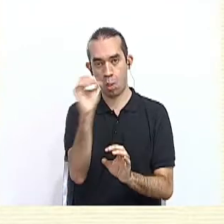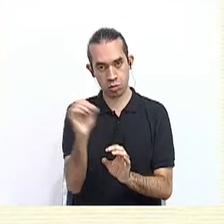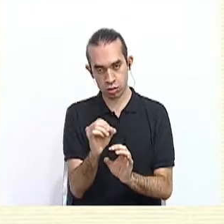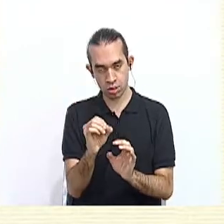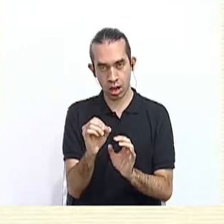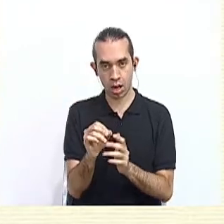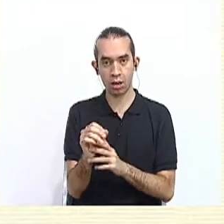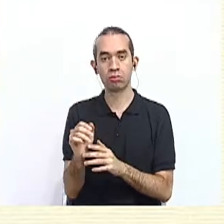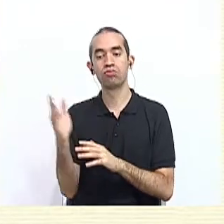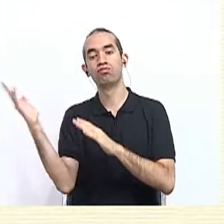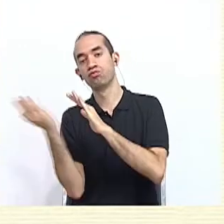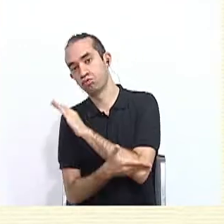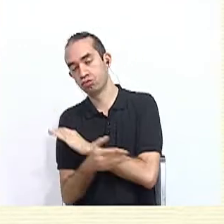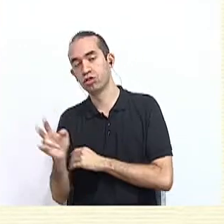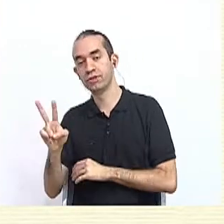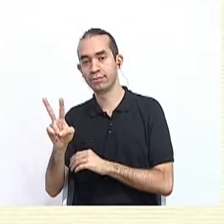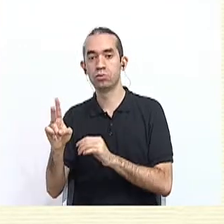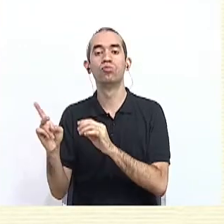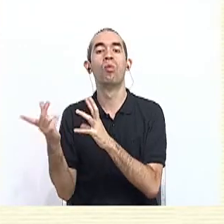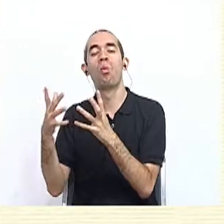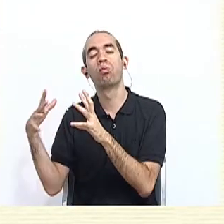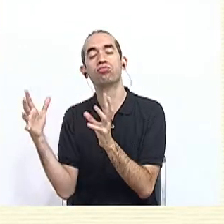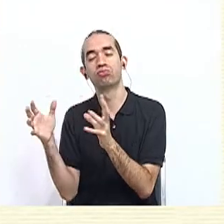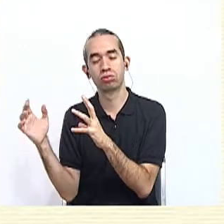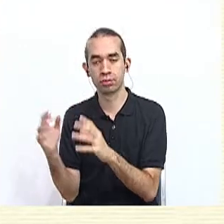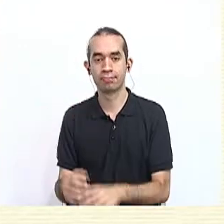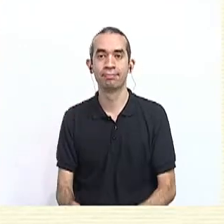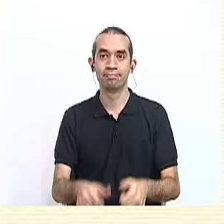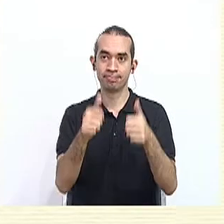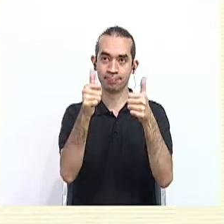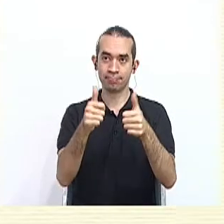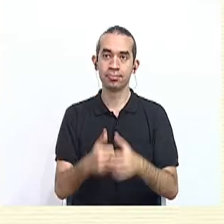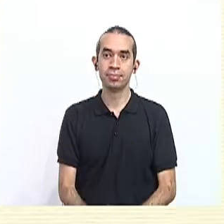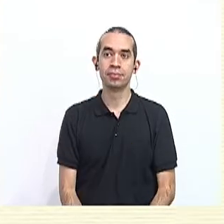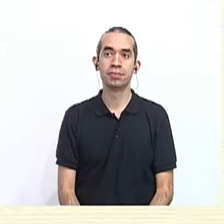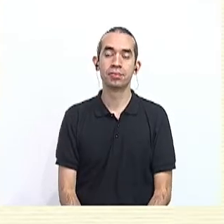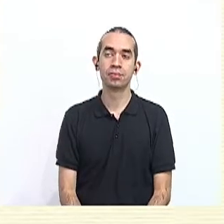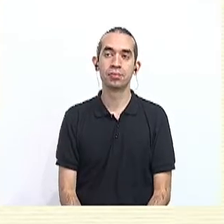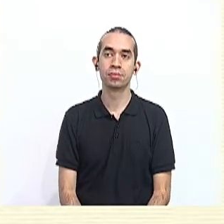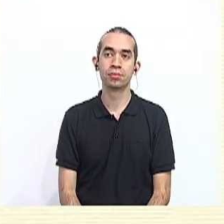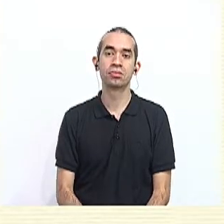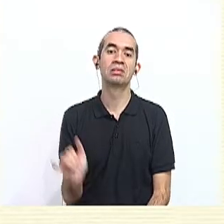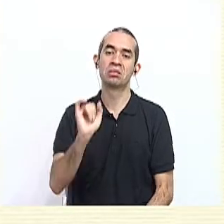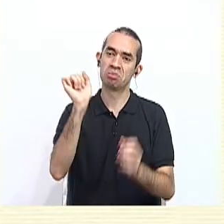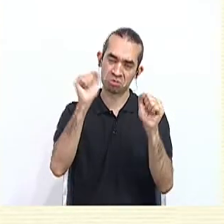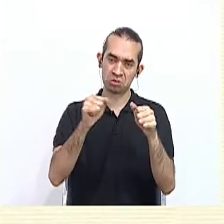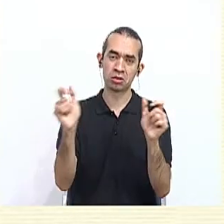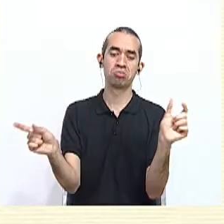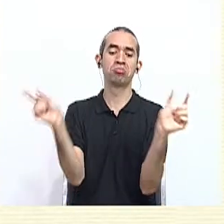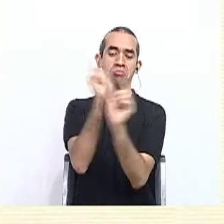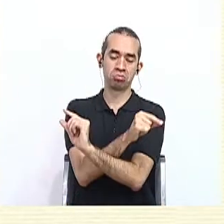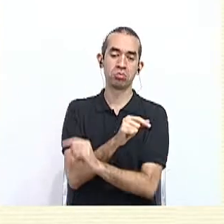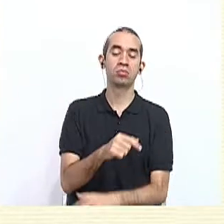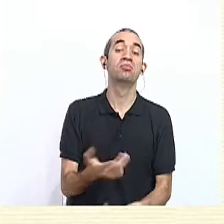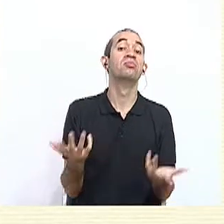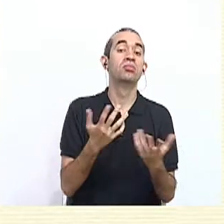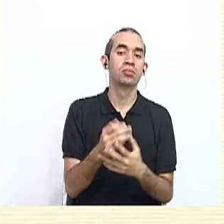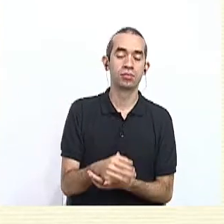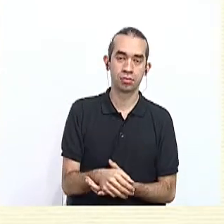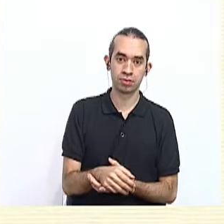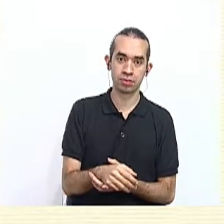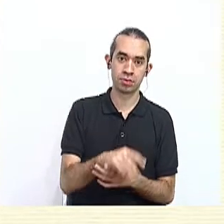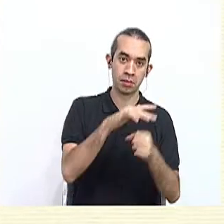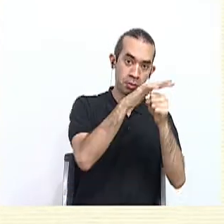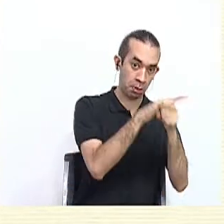entre volumen. Muy bien, entonces también se puede despejar y nos queda que el producto de la presión